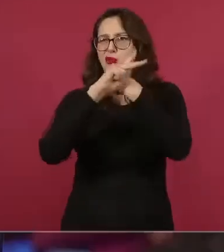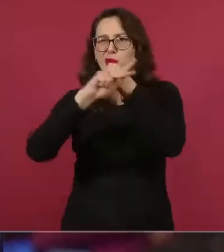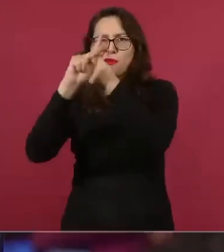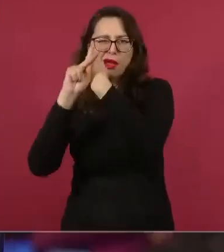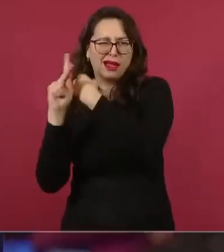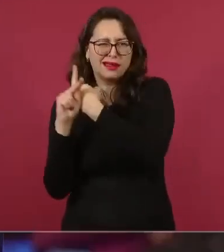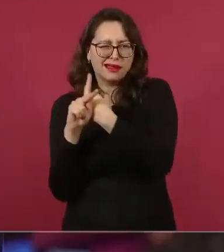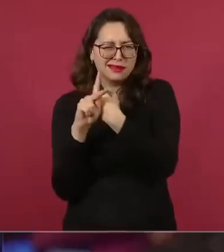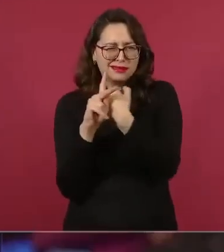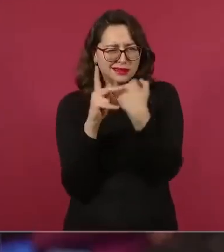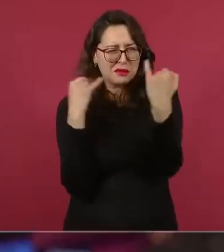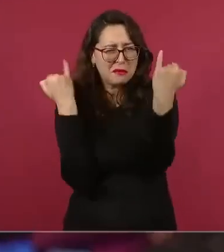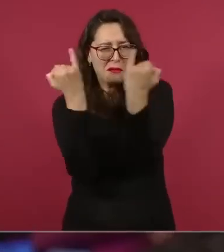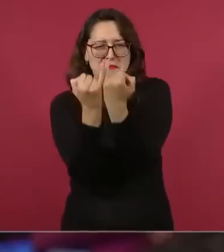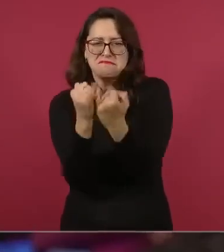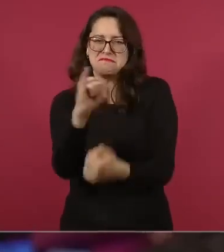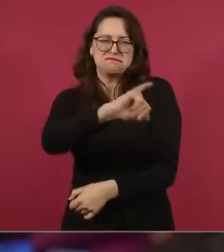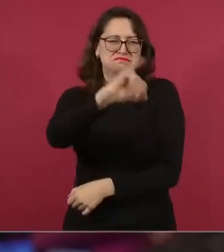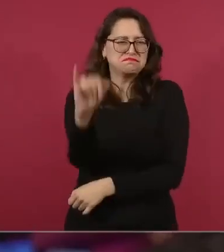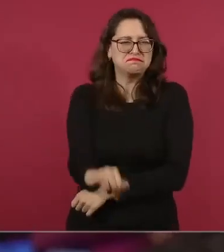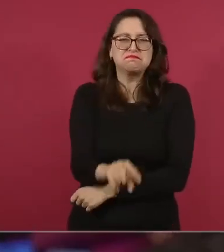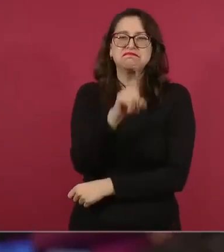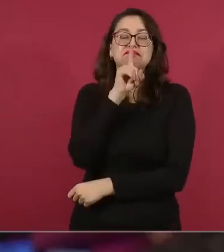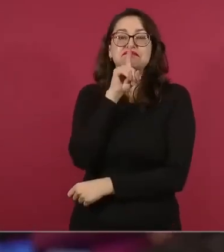mundo. Costó